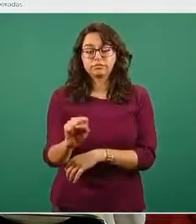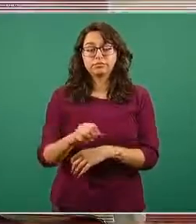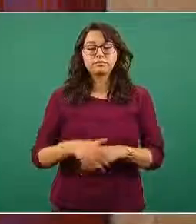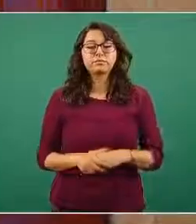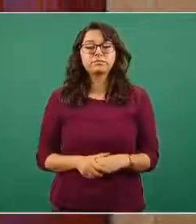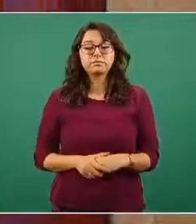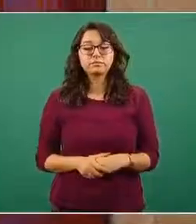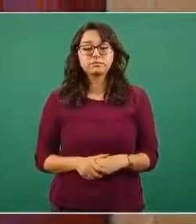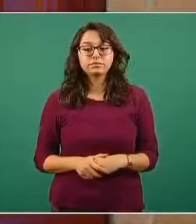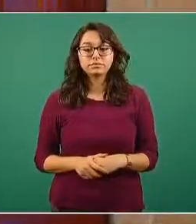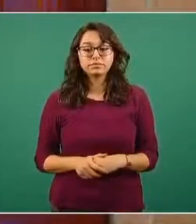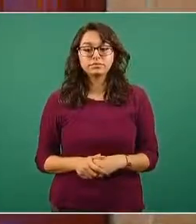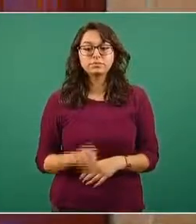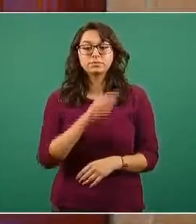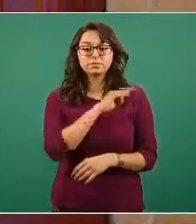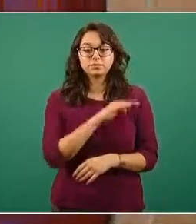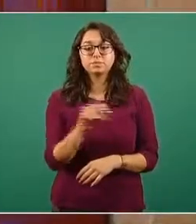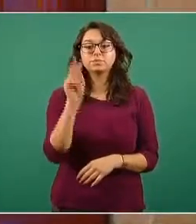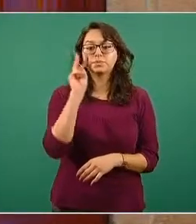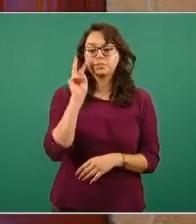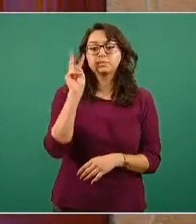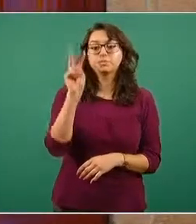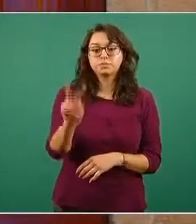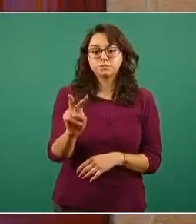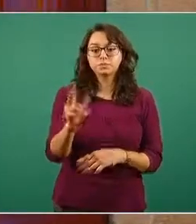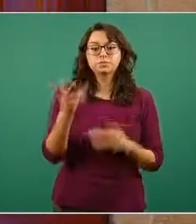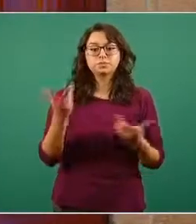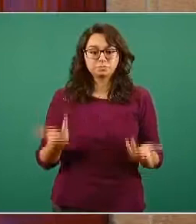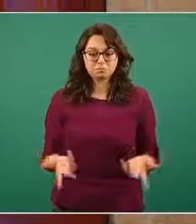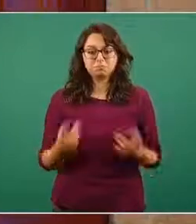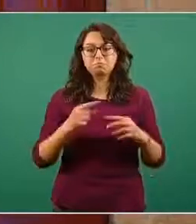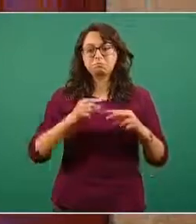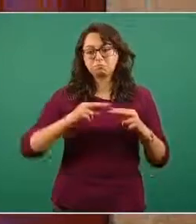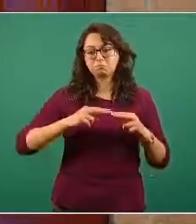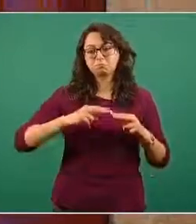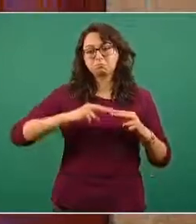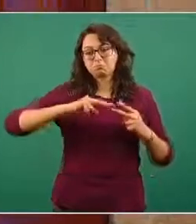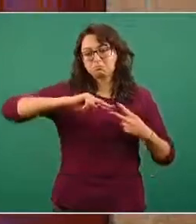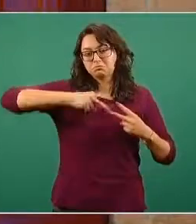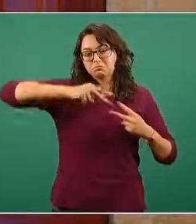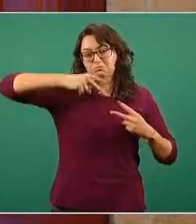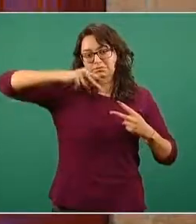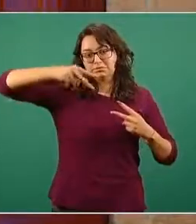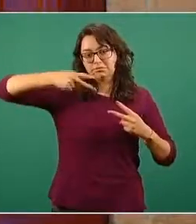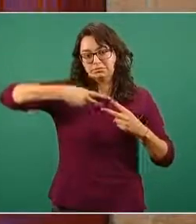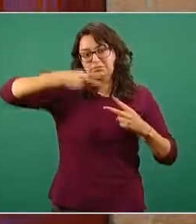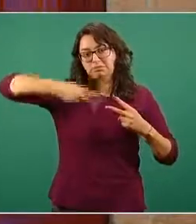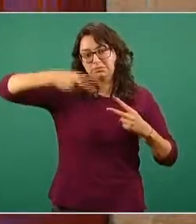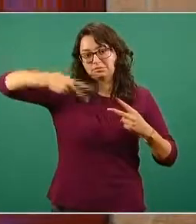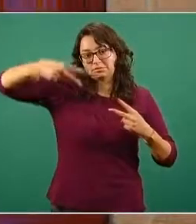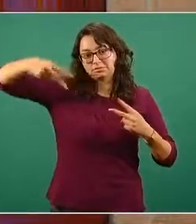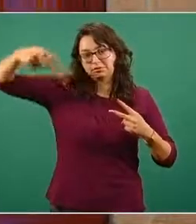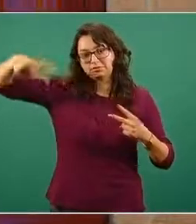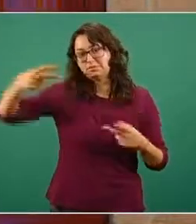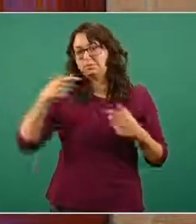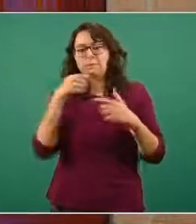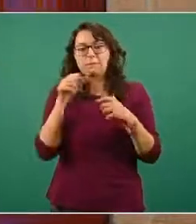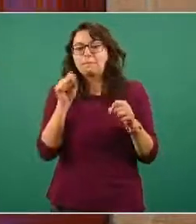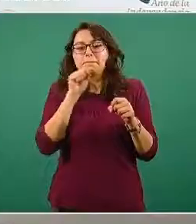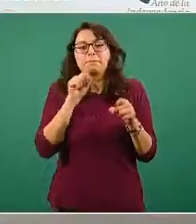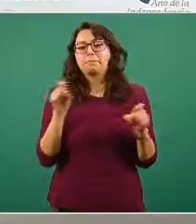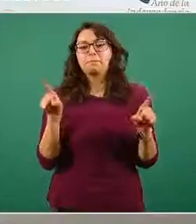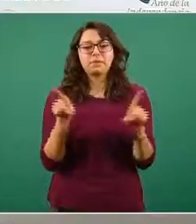1.348.660, y pues vemos que es una curva, digamos, consistente o similar a la que representa a las personas que